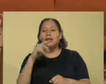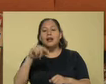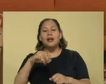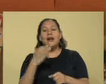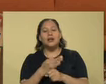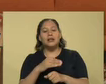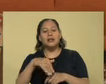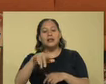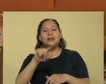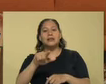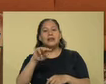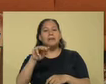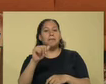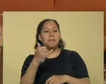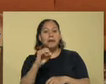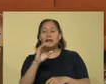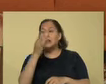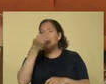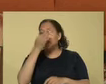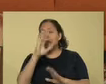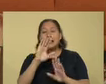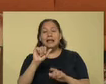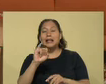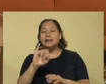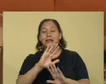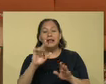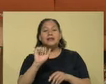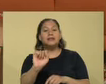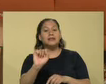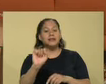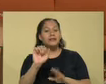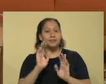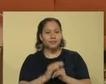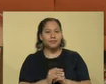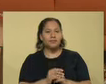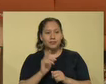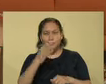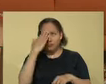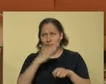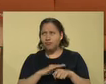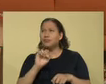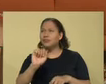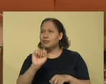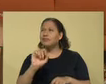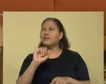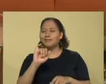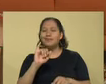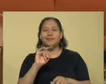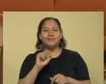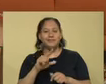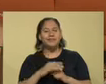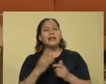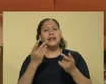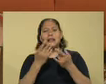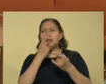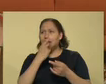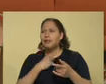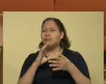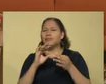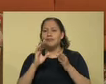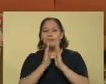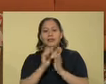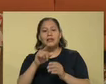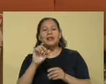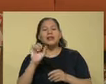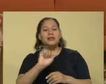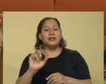este 17 de mayo. Ya casi, Rafa. Ya casi es este sábado, si es mal. Es el sábado. El es sábado, correcto. Sí. Cuéntanos. Sí, y aparte cae el fin de